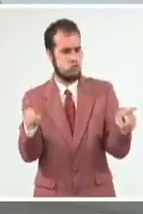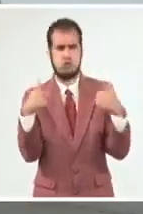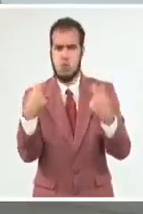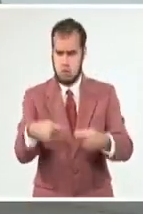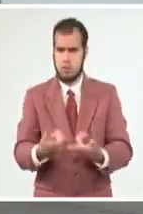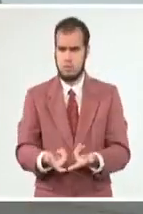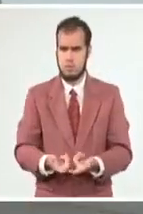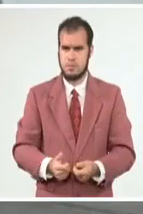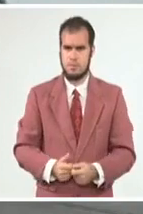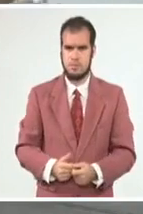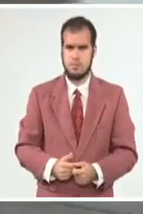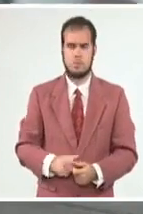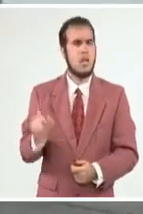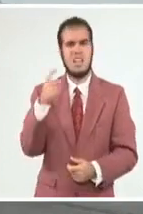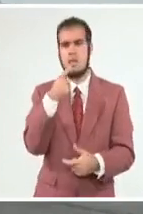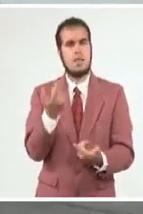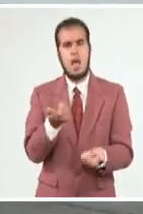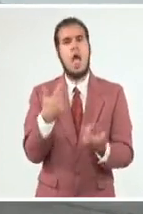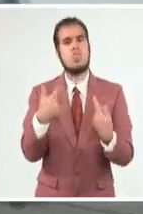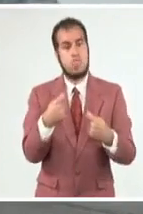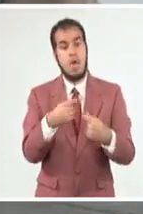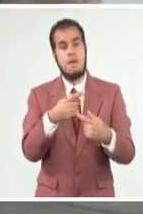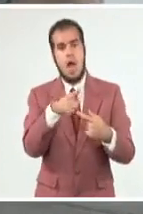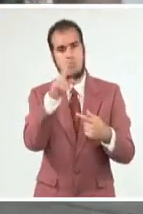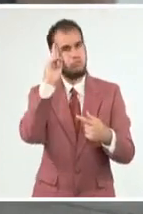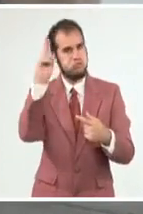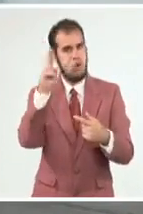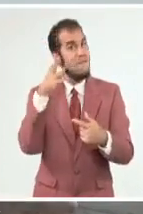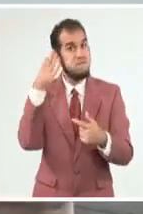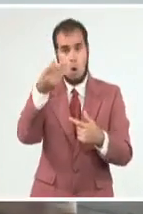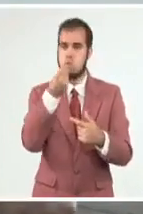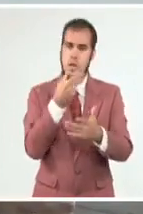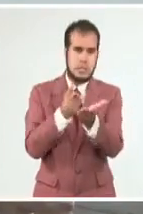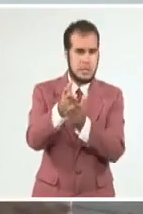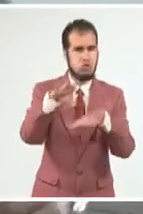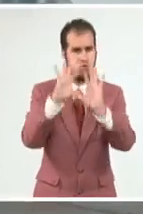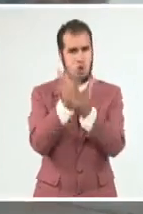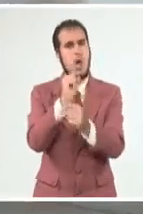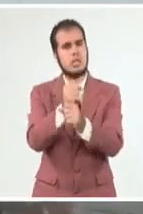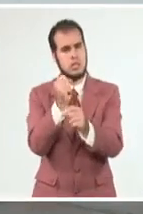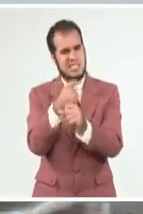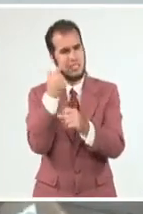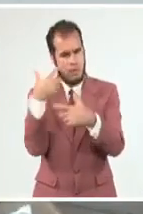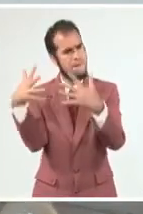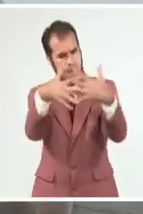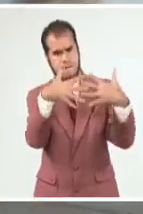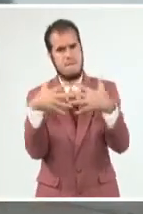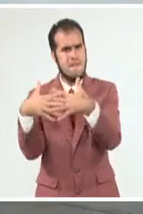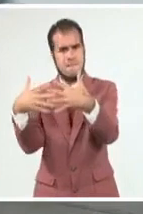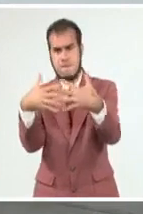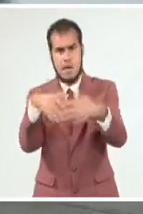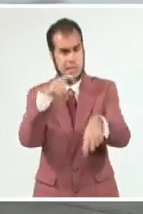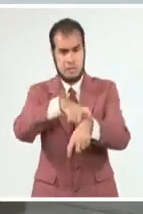ser algo que quede para el futuro, como expresión de unidad para tiempos